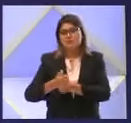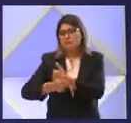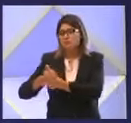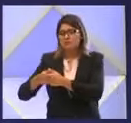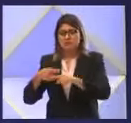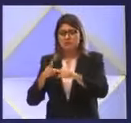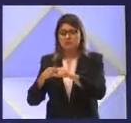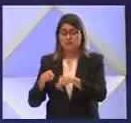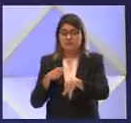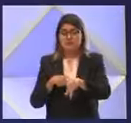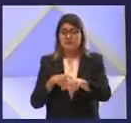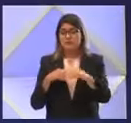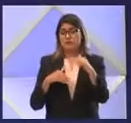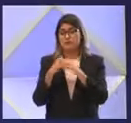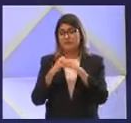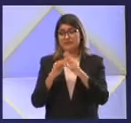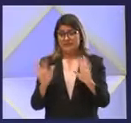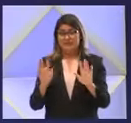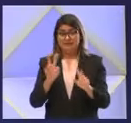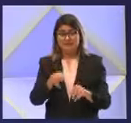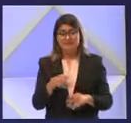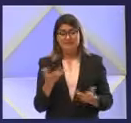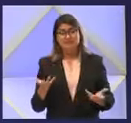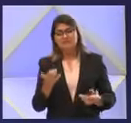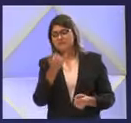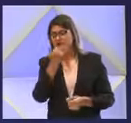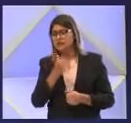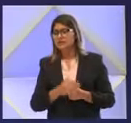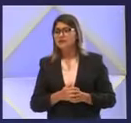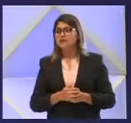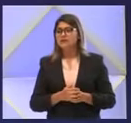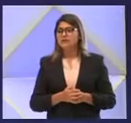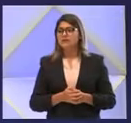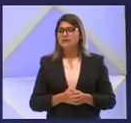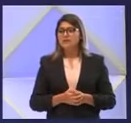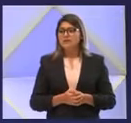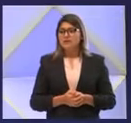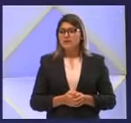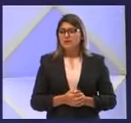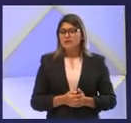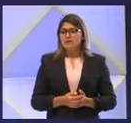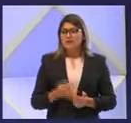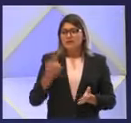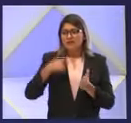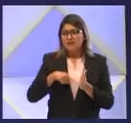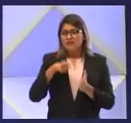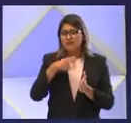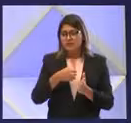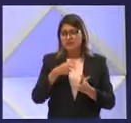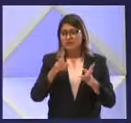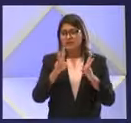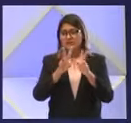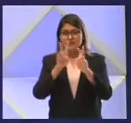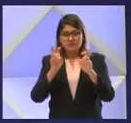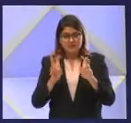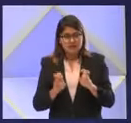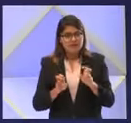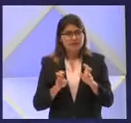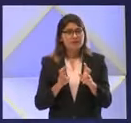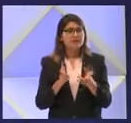se acabó el tiempo verdad creo que son algunos de los temas de política pública nacional e internacional